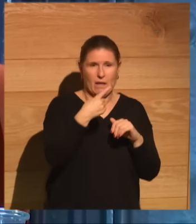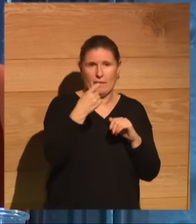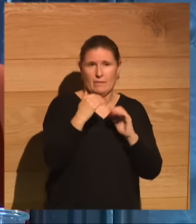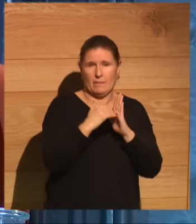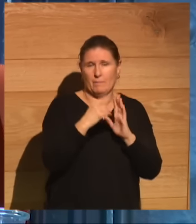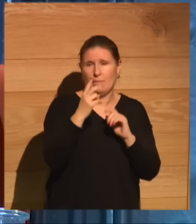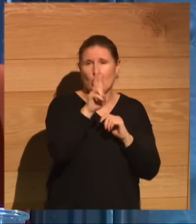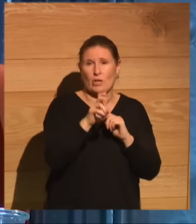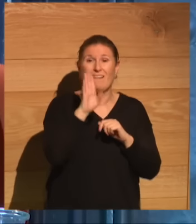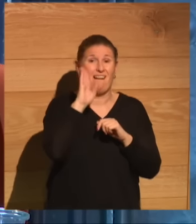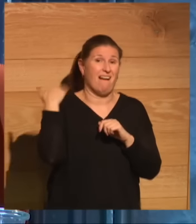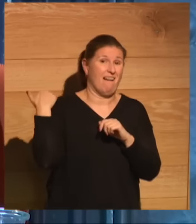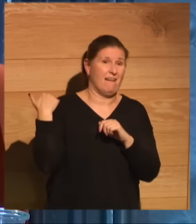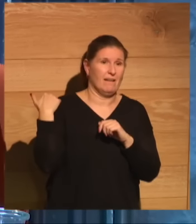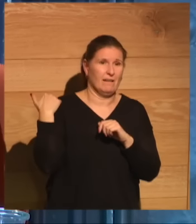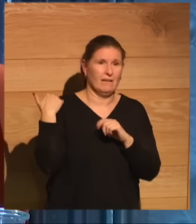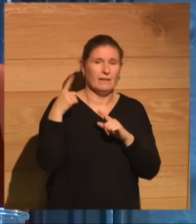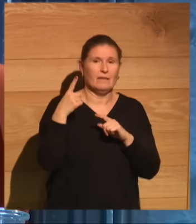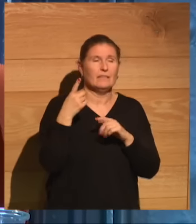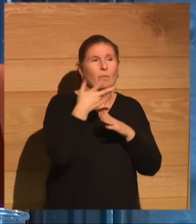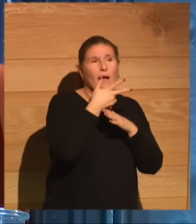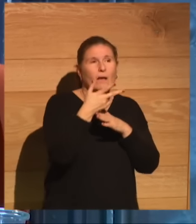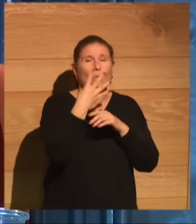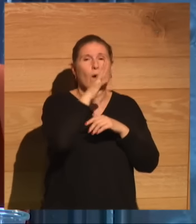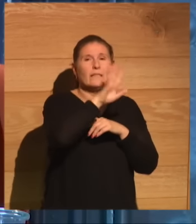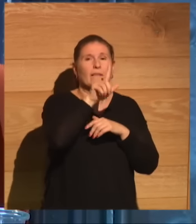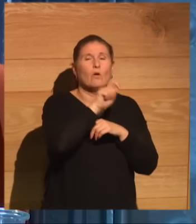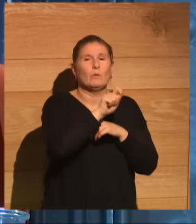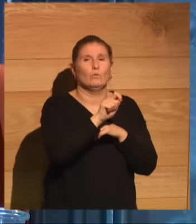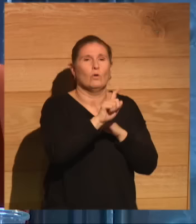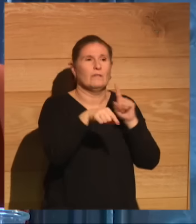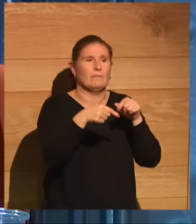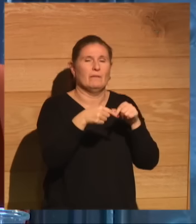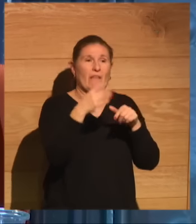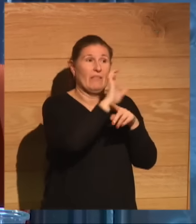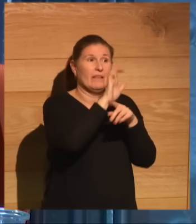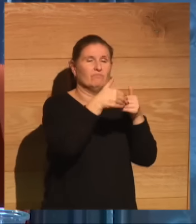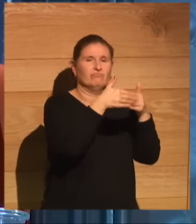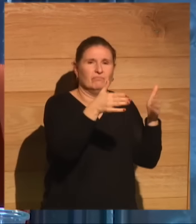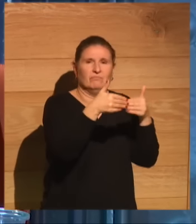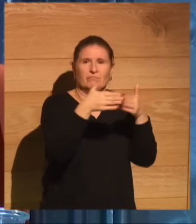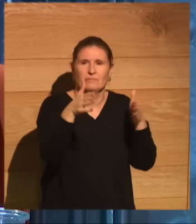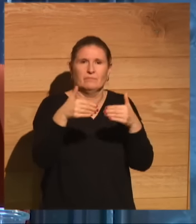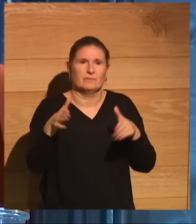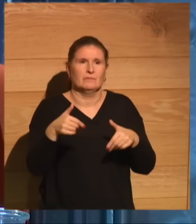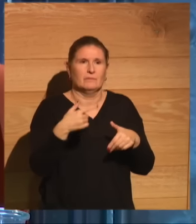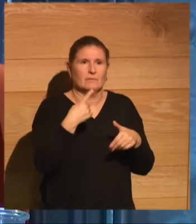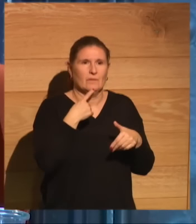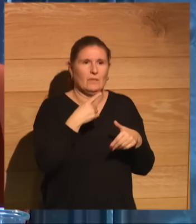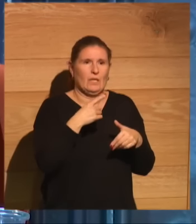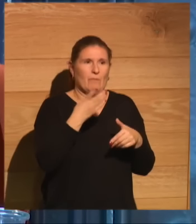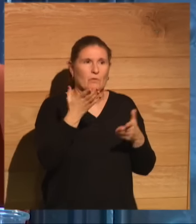antiguos dólares, y vas a rodarte 45 minutitos y los vamos a estrenar en cines y lo vamos a poner delante de